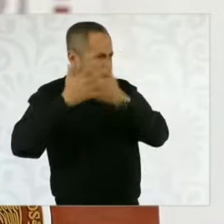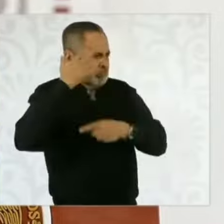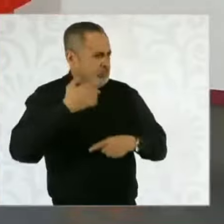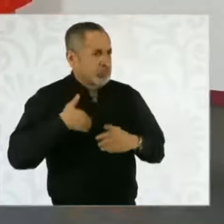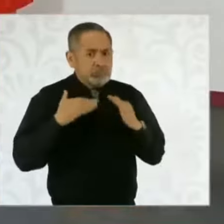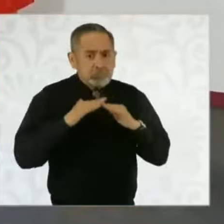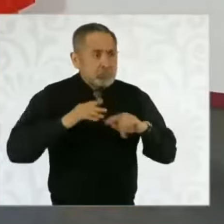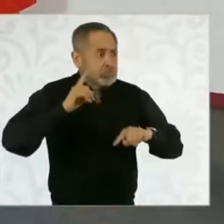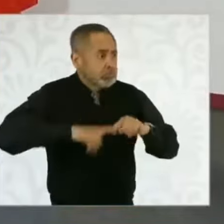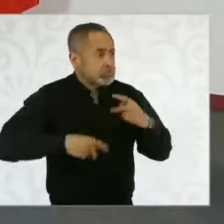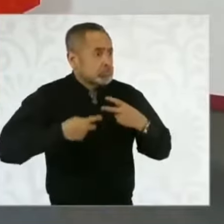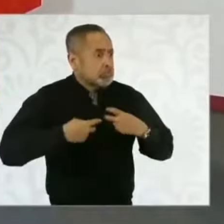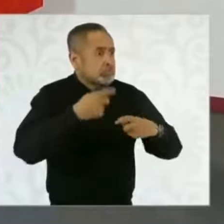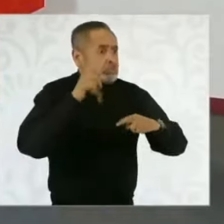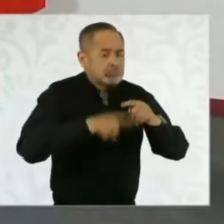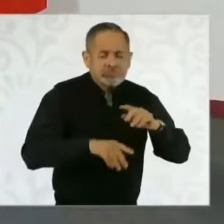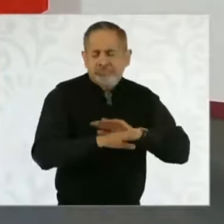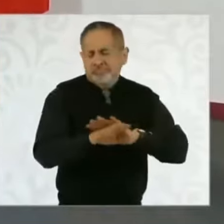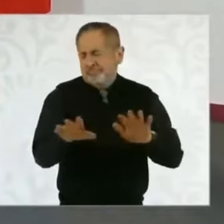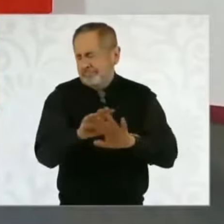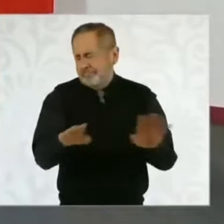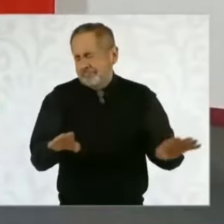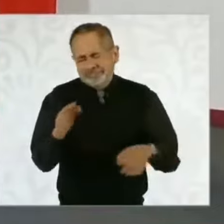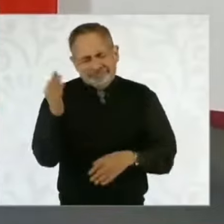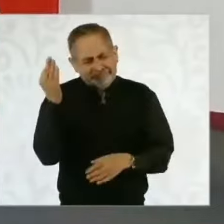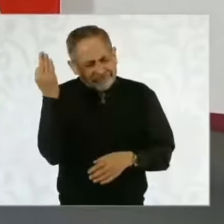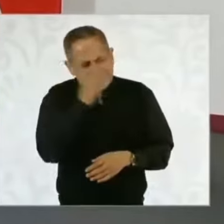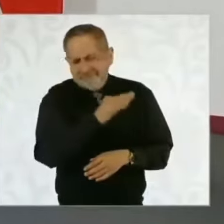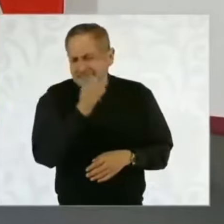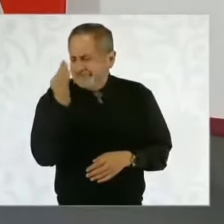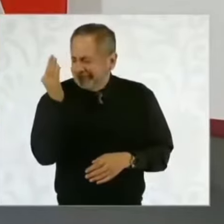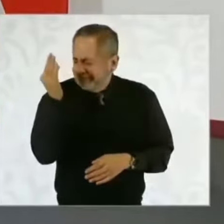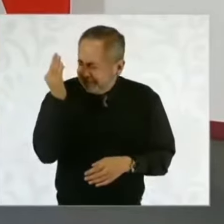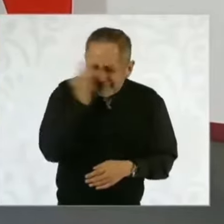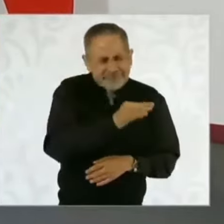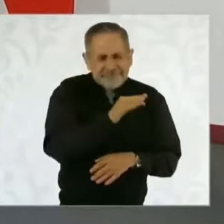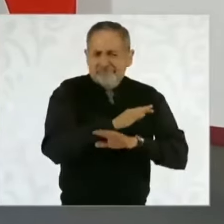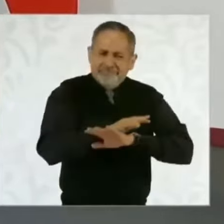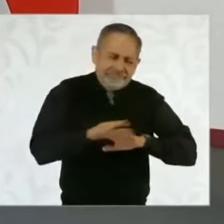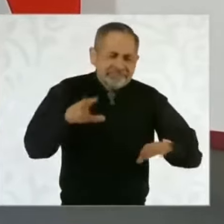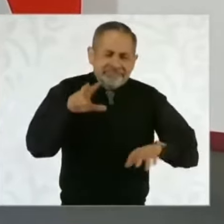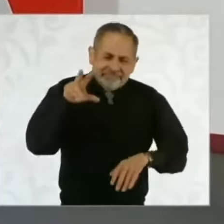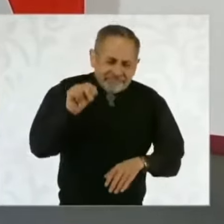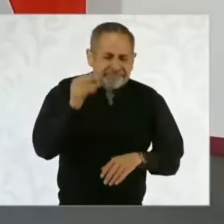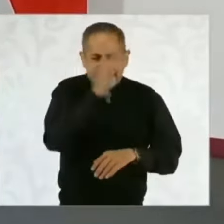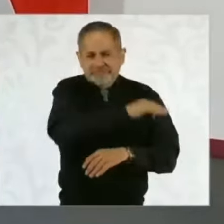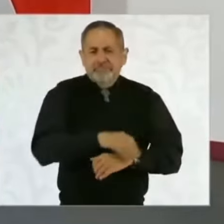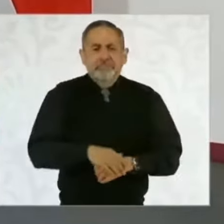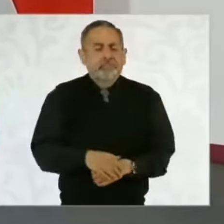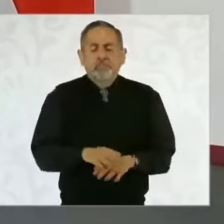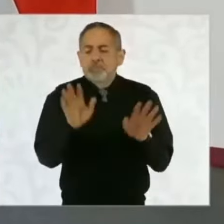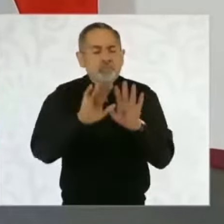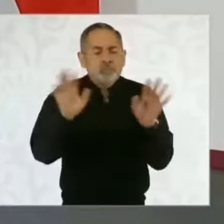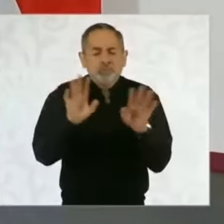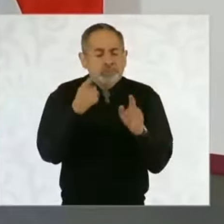viviendas y falso falso falso falso falso falso es un cuestionario